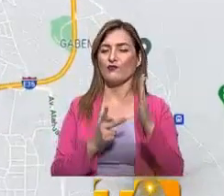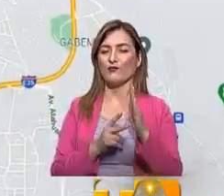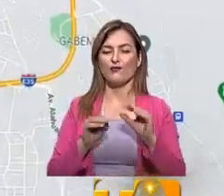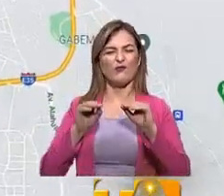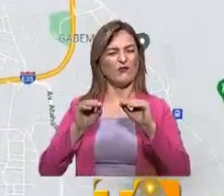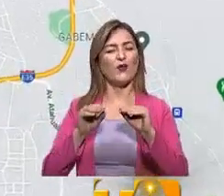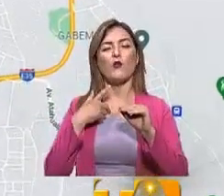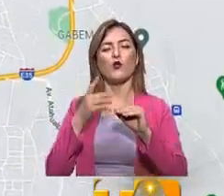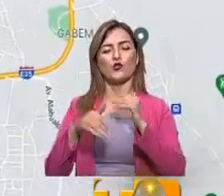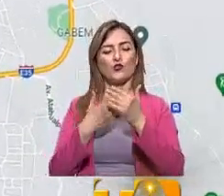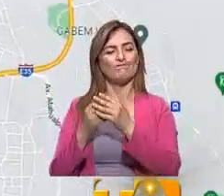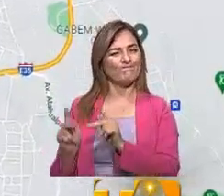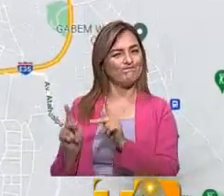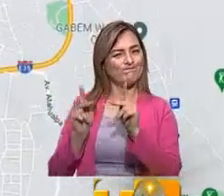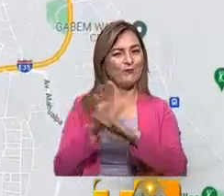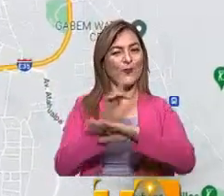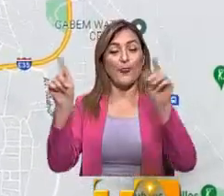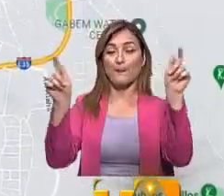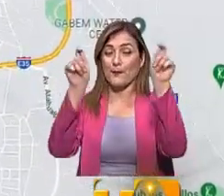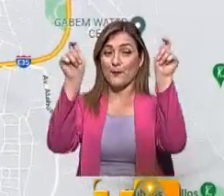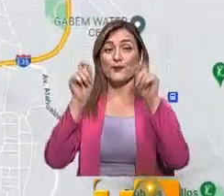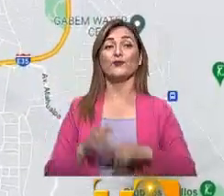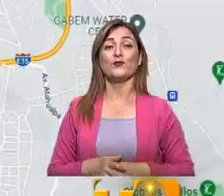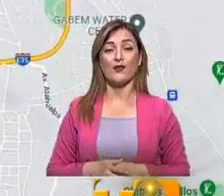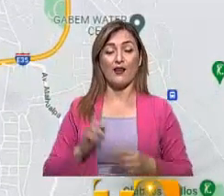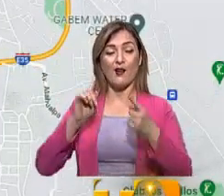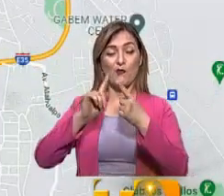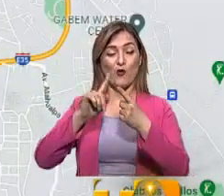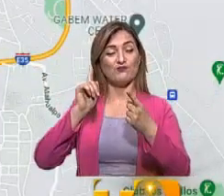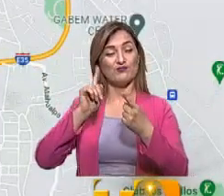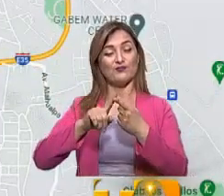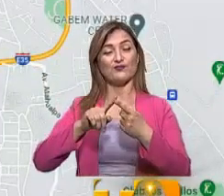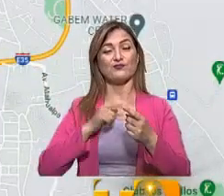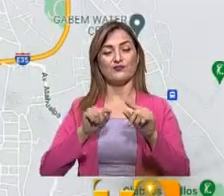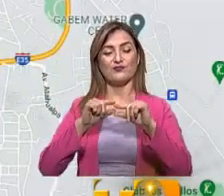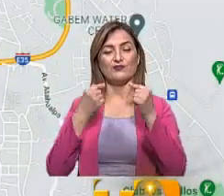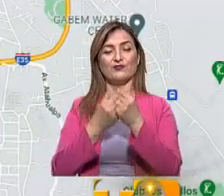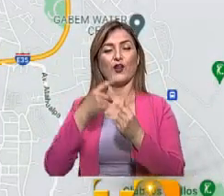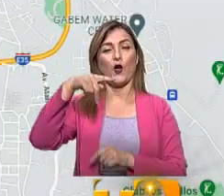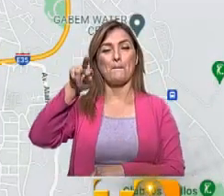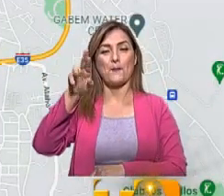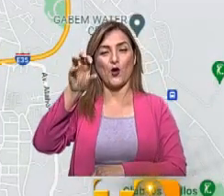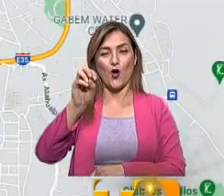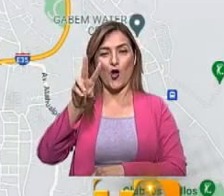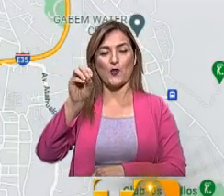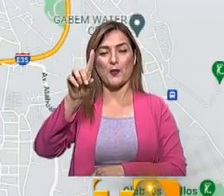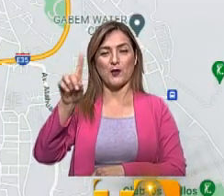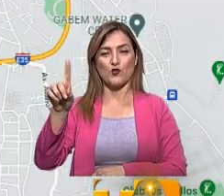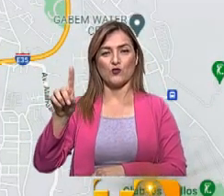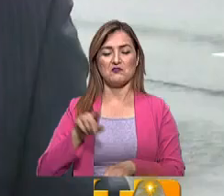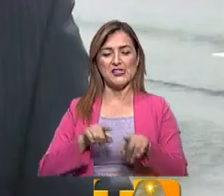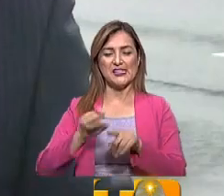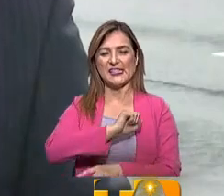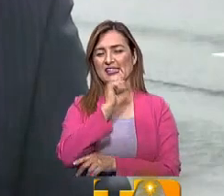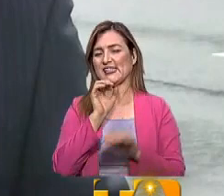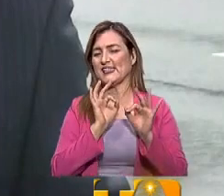a propósito por parte de los directivos para festejar el campeonato de la Liga Pro 2021, que lo ganó en buena lid el